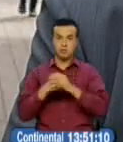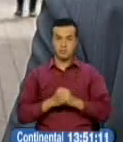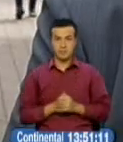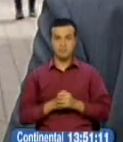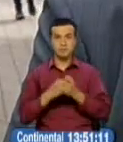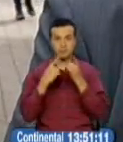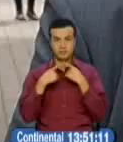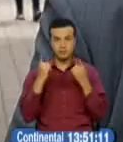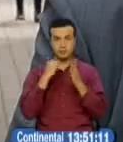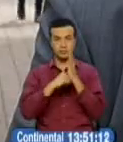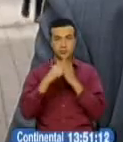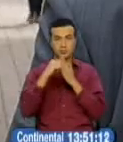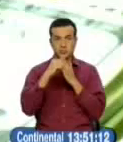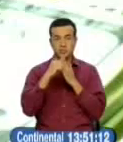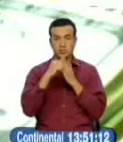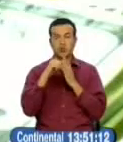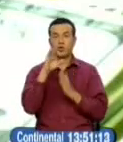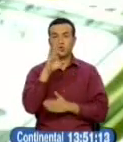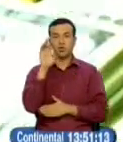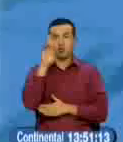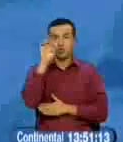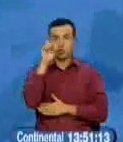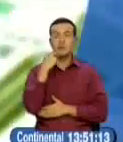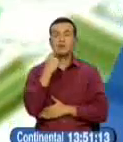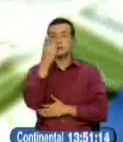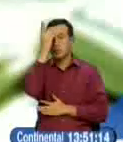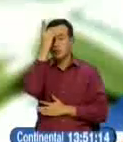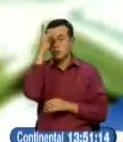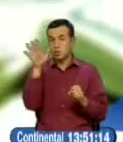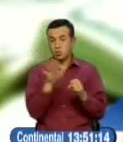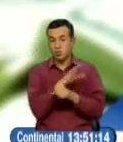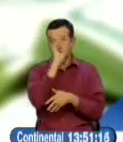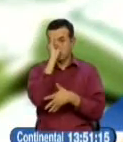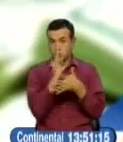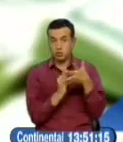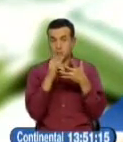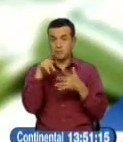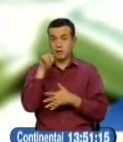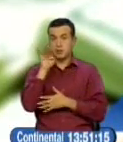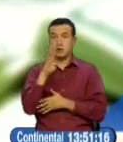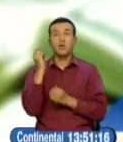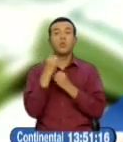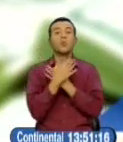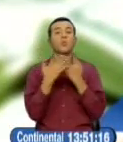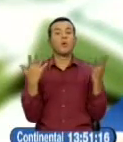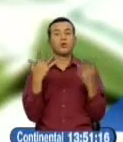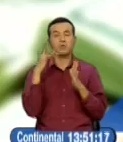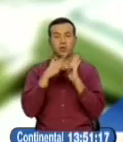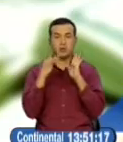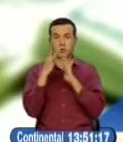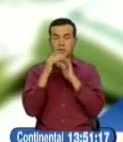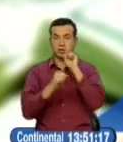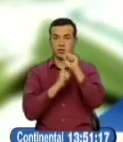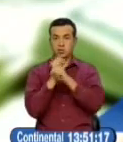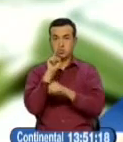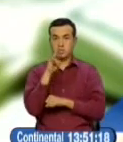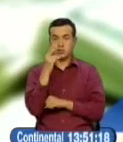A decir del ministro de la Torre, el nivel de la deuda consolidada en relación al PIB se ubicó en abril de este año